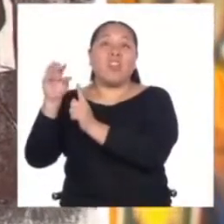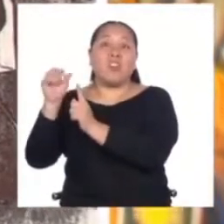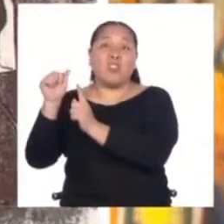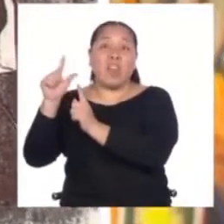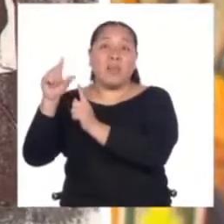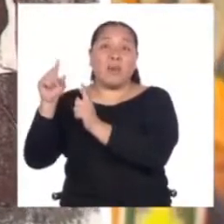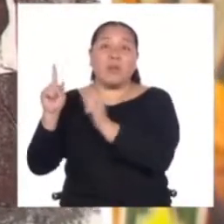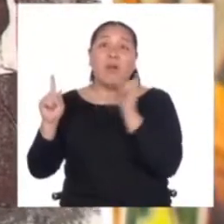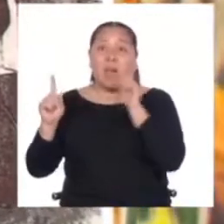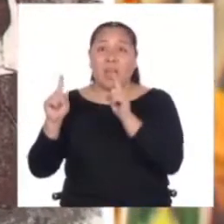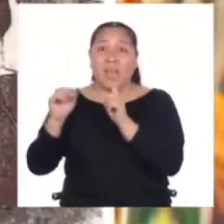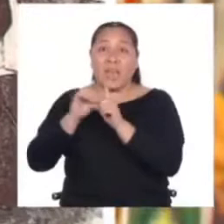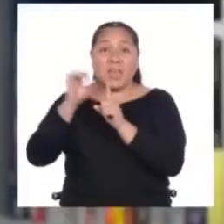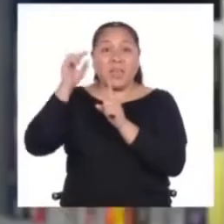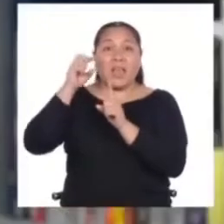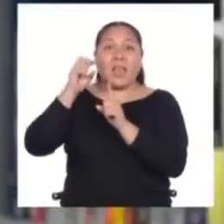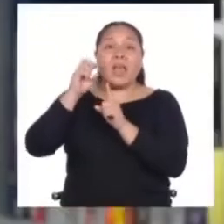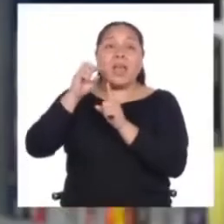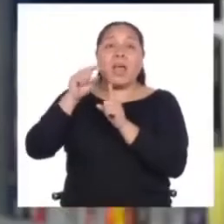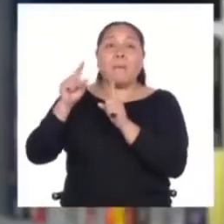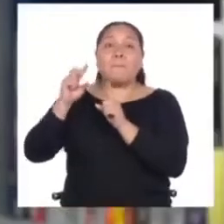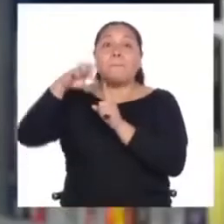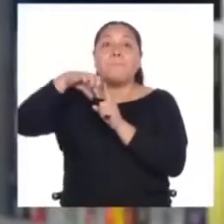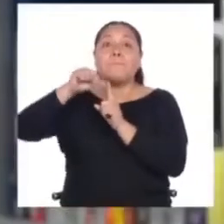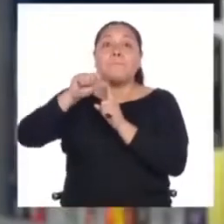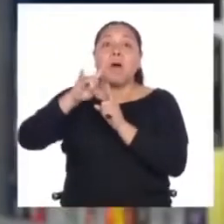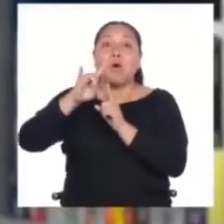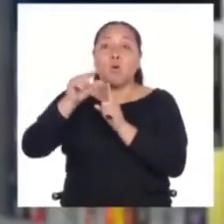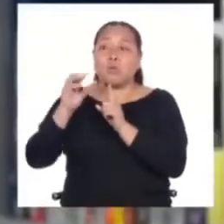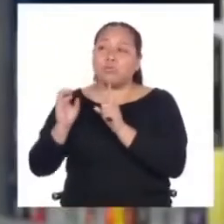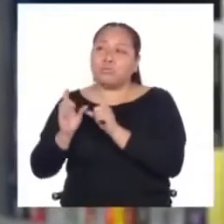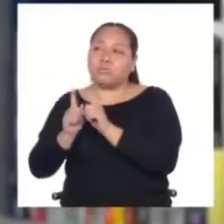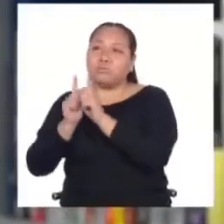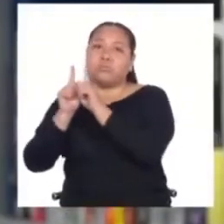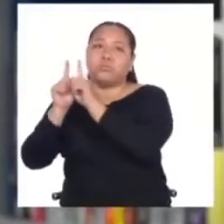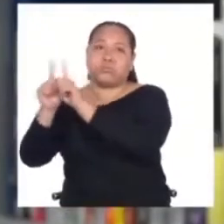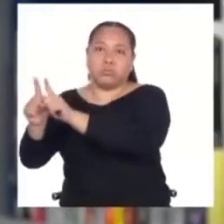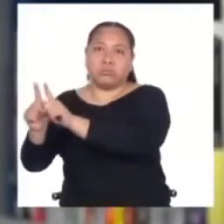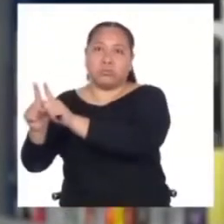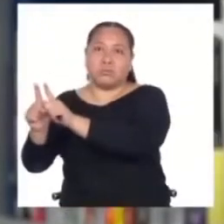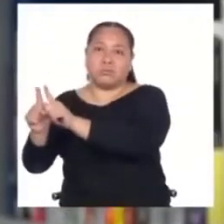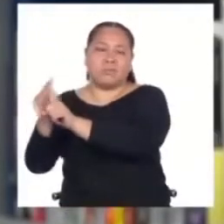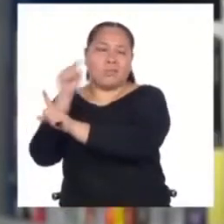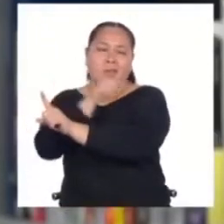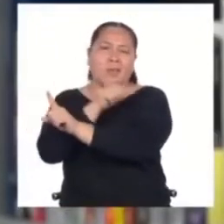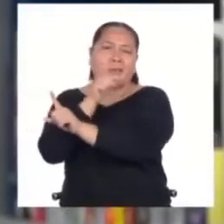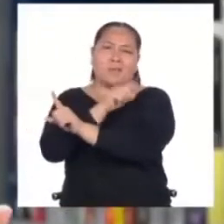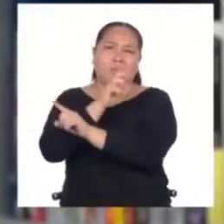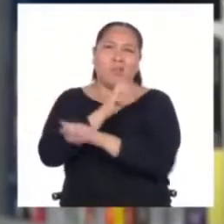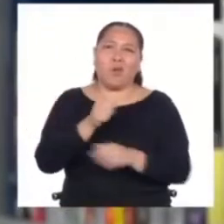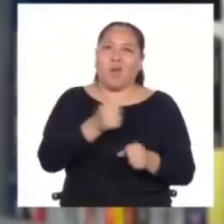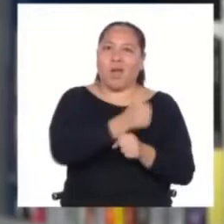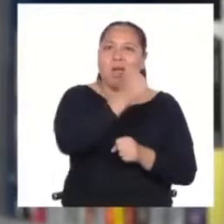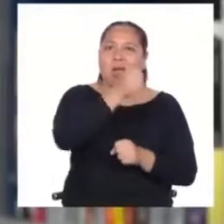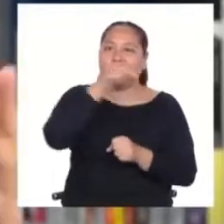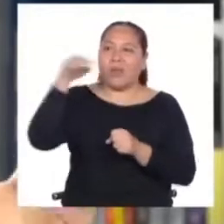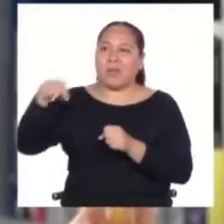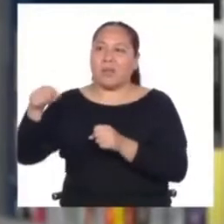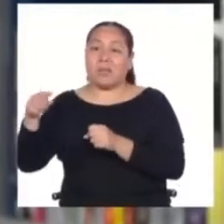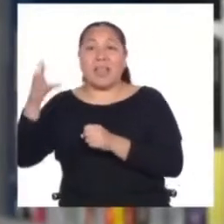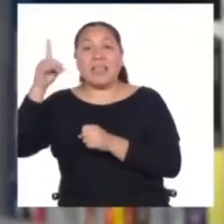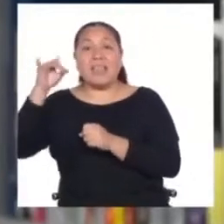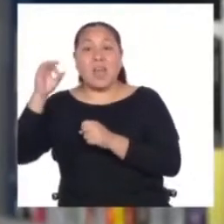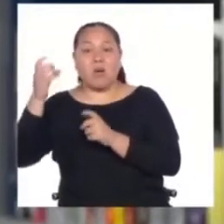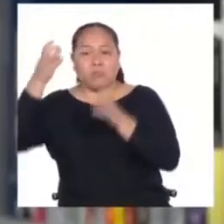Y luego que Manco Inca fracasa en su rebelión, Pauyu Inca se alía con los españoles. Lo coronan, Almagro lo corona como